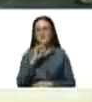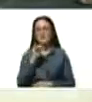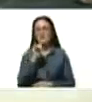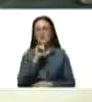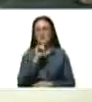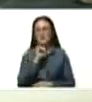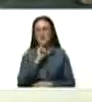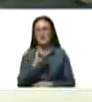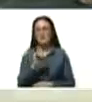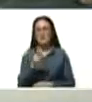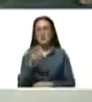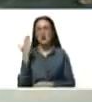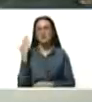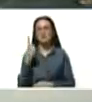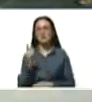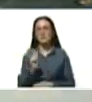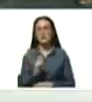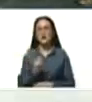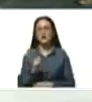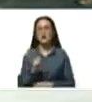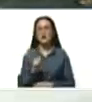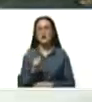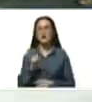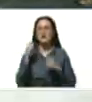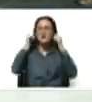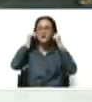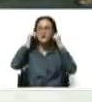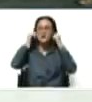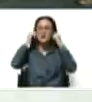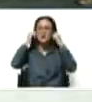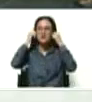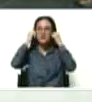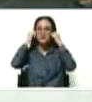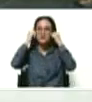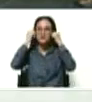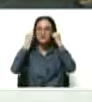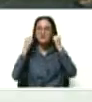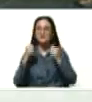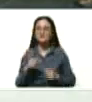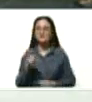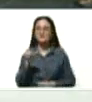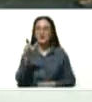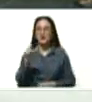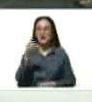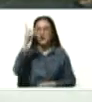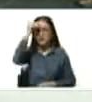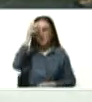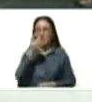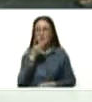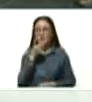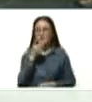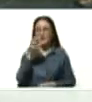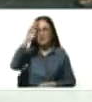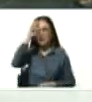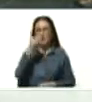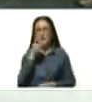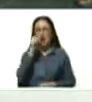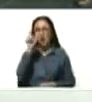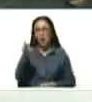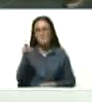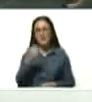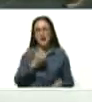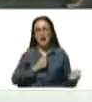mes grabó una pieza con el Crazy. Esa pieza va a ser mundialmente famosa. Pero